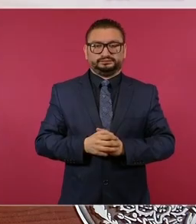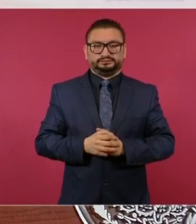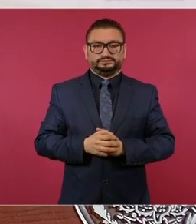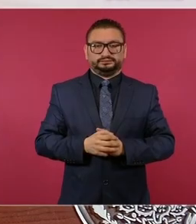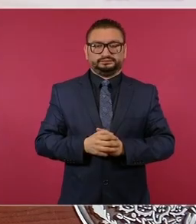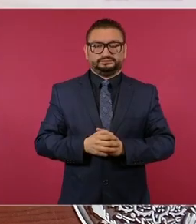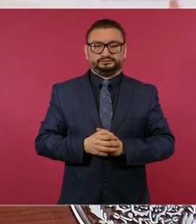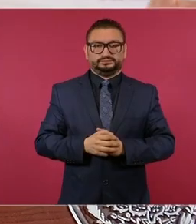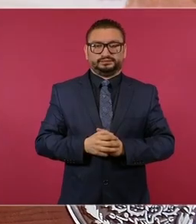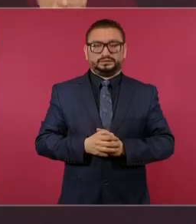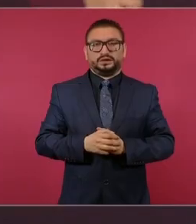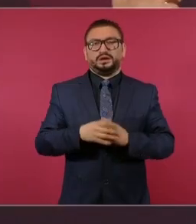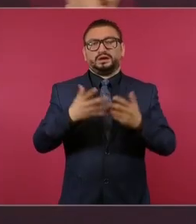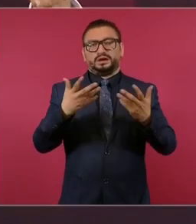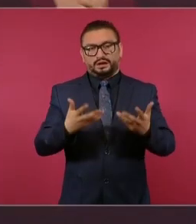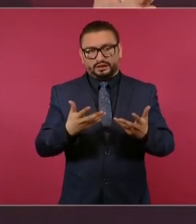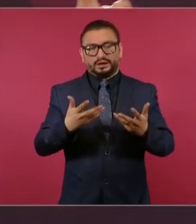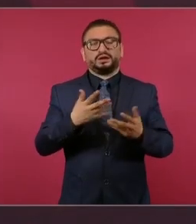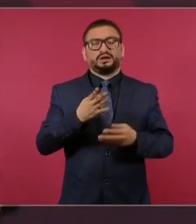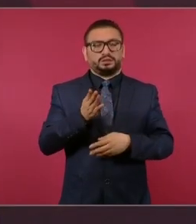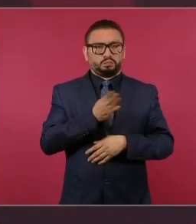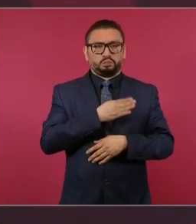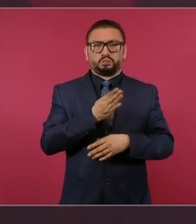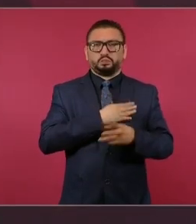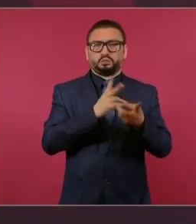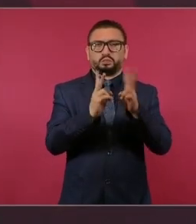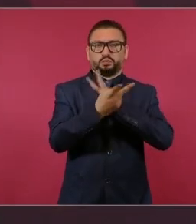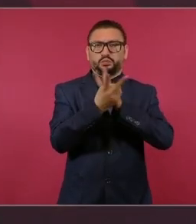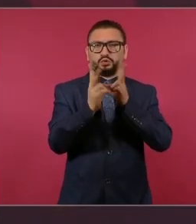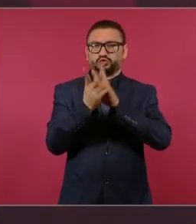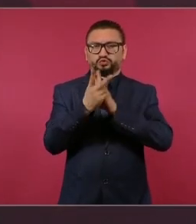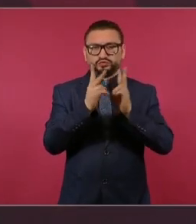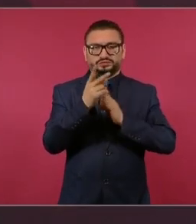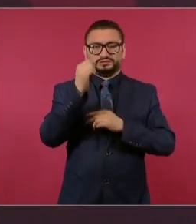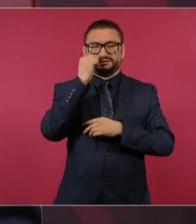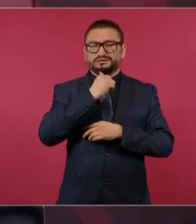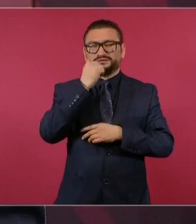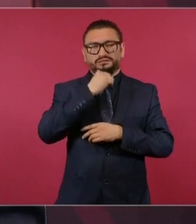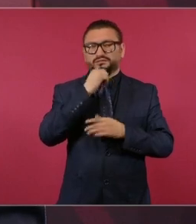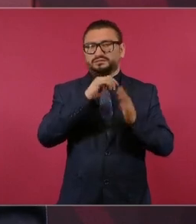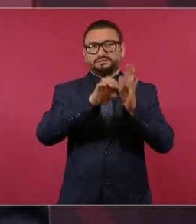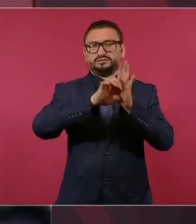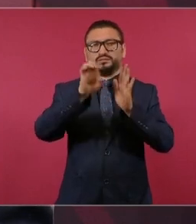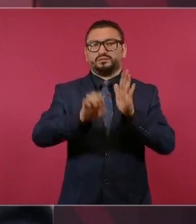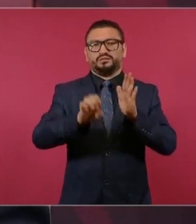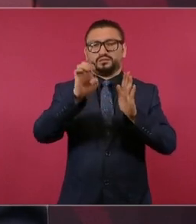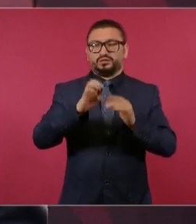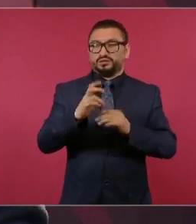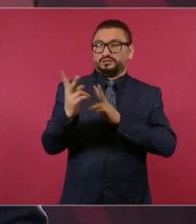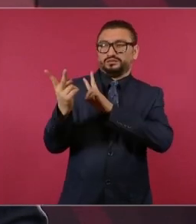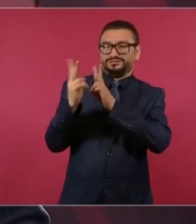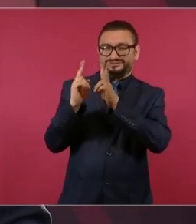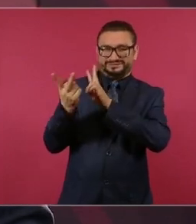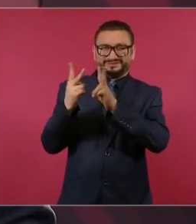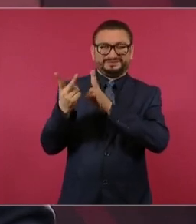Que hay una política de buena vecindad. Siempre pongo el símil de que si tenemos un